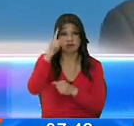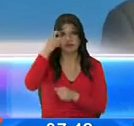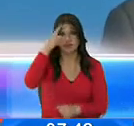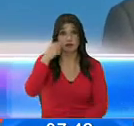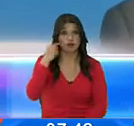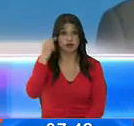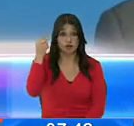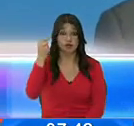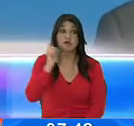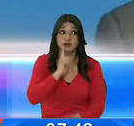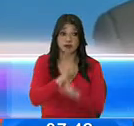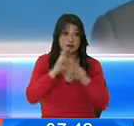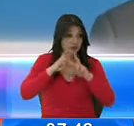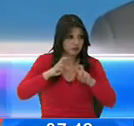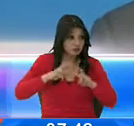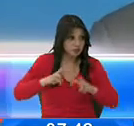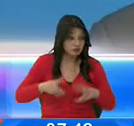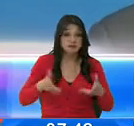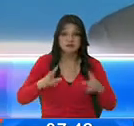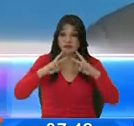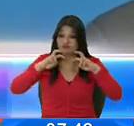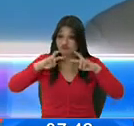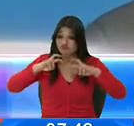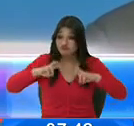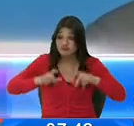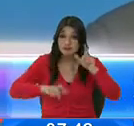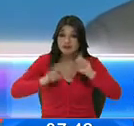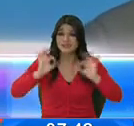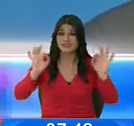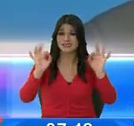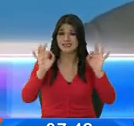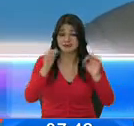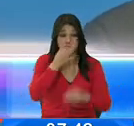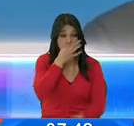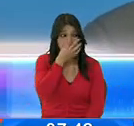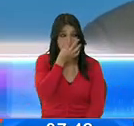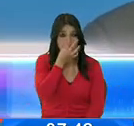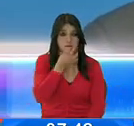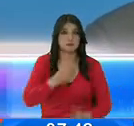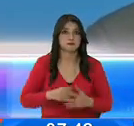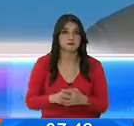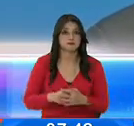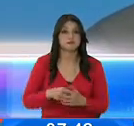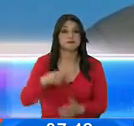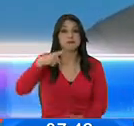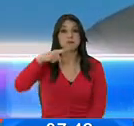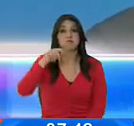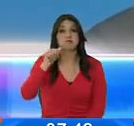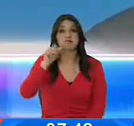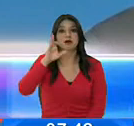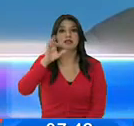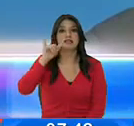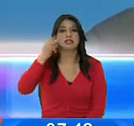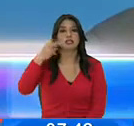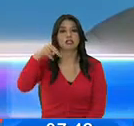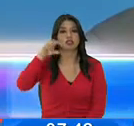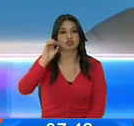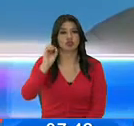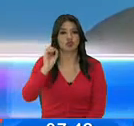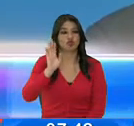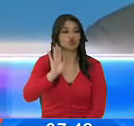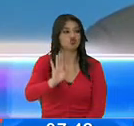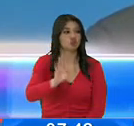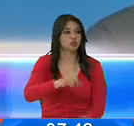donde luego fiscalización no hubo vigencia era es más el señor patiño el hermano que fue el legislador al